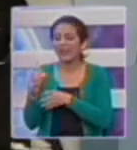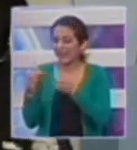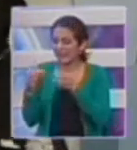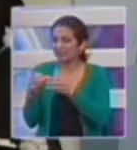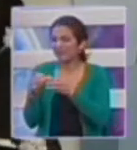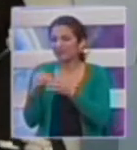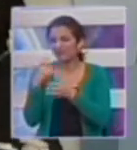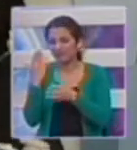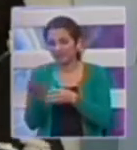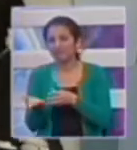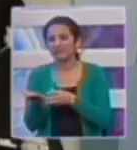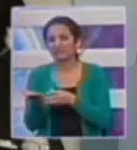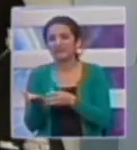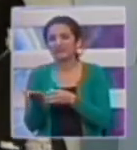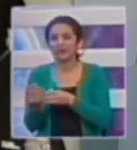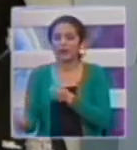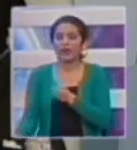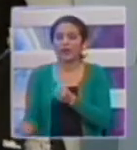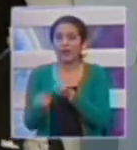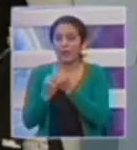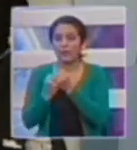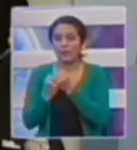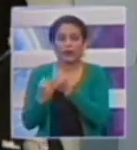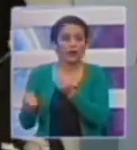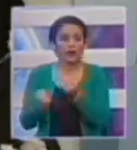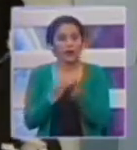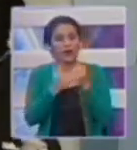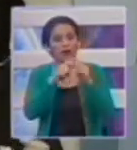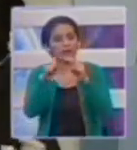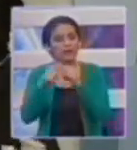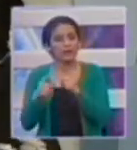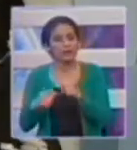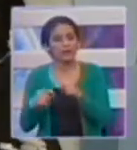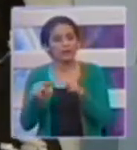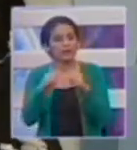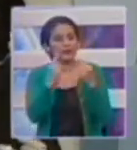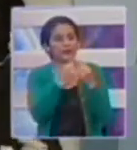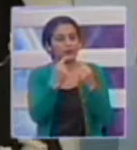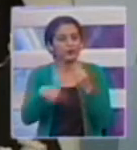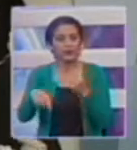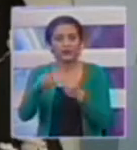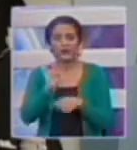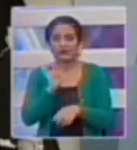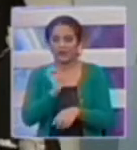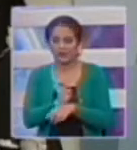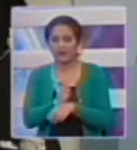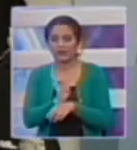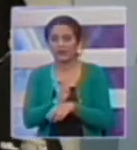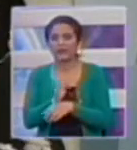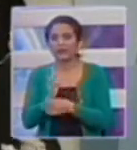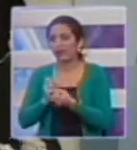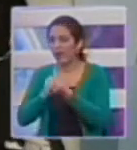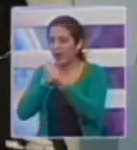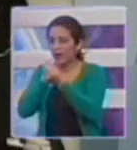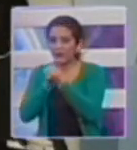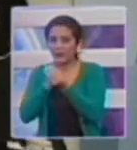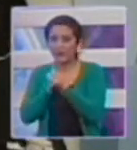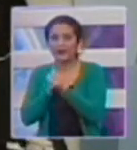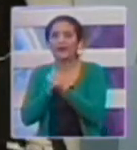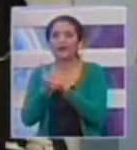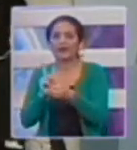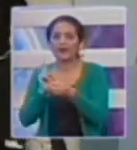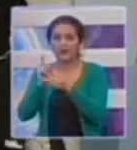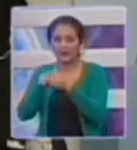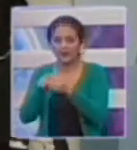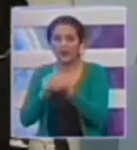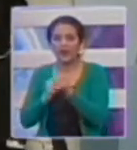distintos sectores democráticos y progresistas del país, y nosotros hemos dado ese paso, contribuimos en su inscripción, aportamos con el tema de las